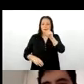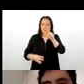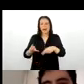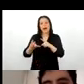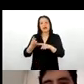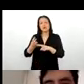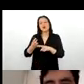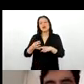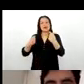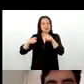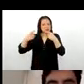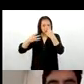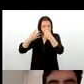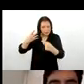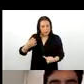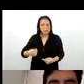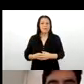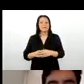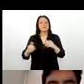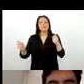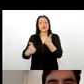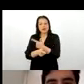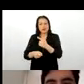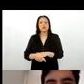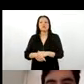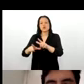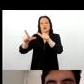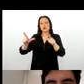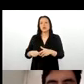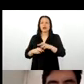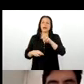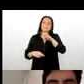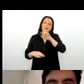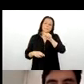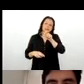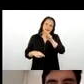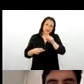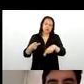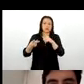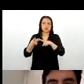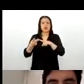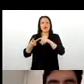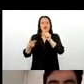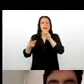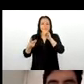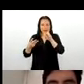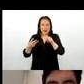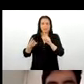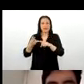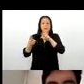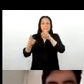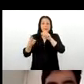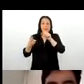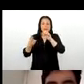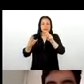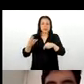Nacional Tambopata, en Ayacucho, el Santuario Histórico Pampas de Ayacucho, Apurímac, con el Santuario Nacional de Ampay, Pasco, con